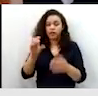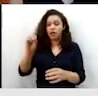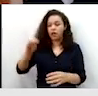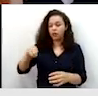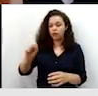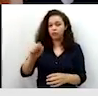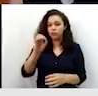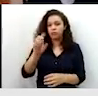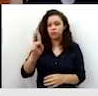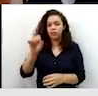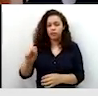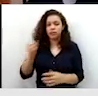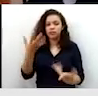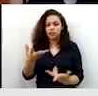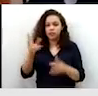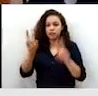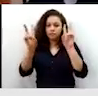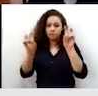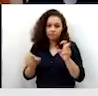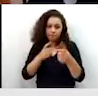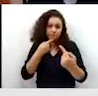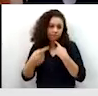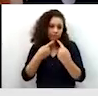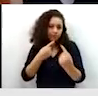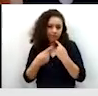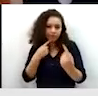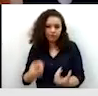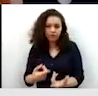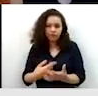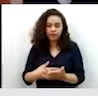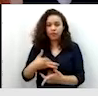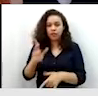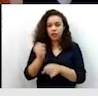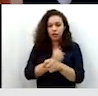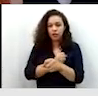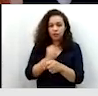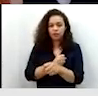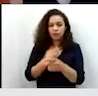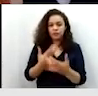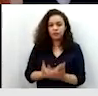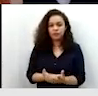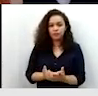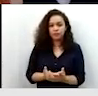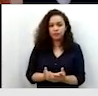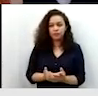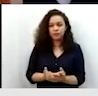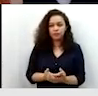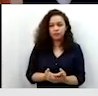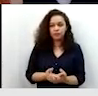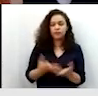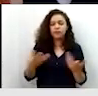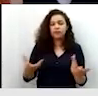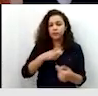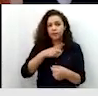OPS, en este caso. Y pues muchas de estas prácticas como tal, tiene que ver mucho con